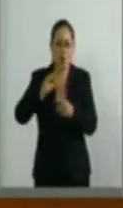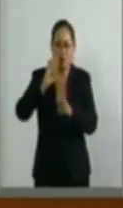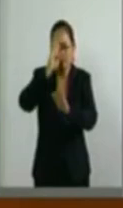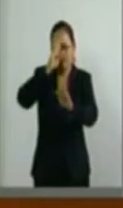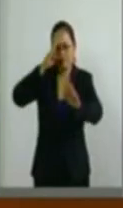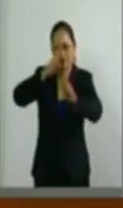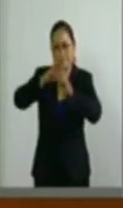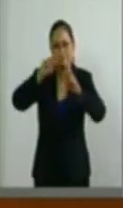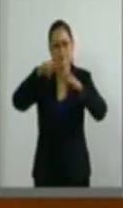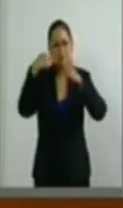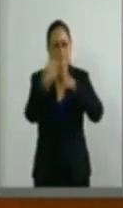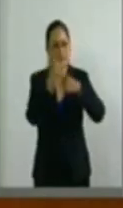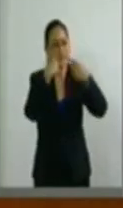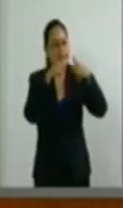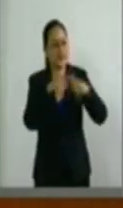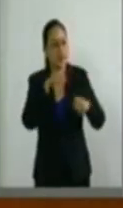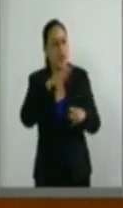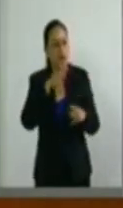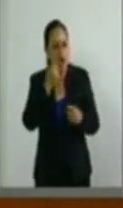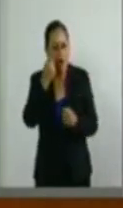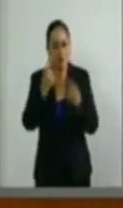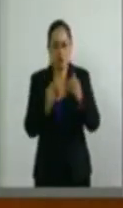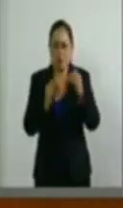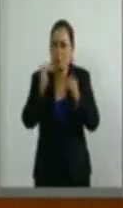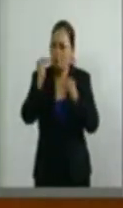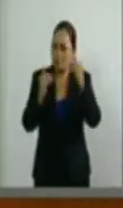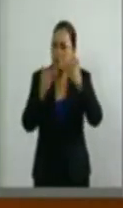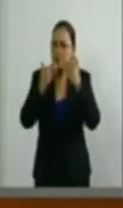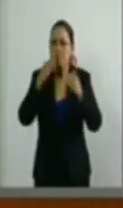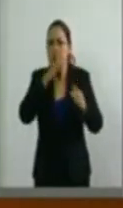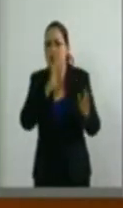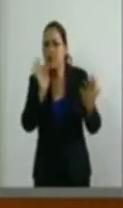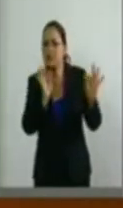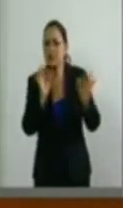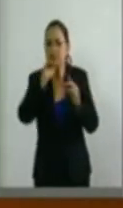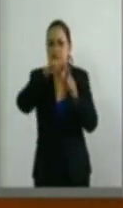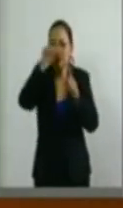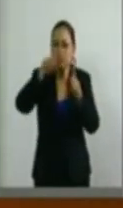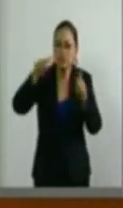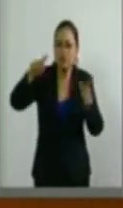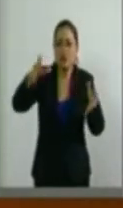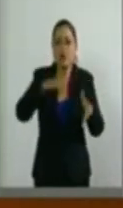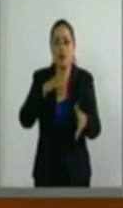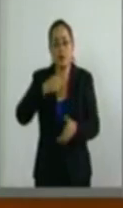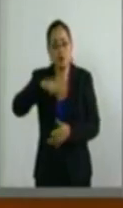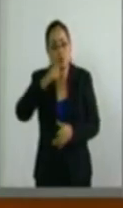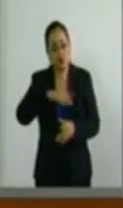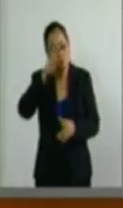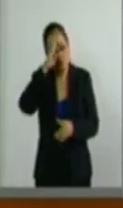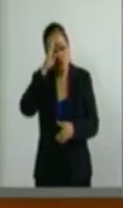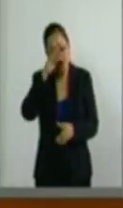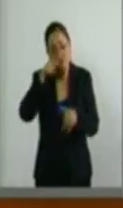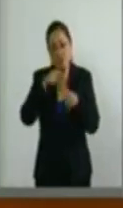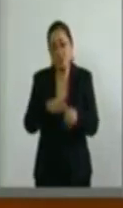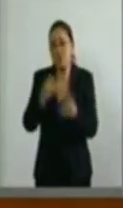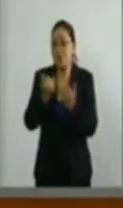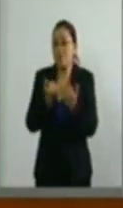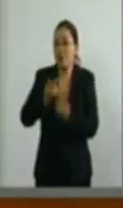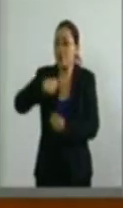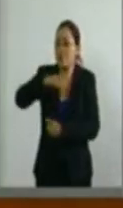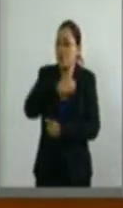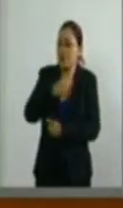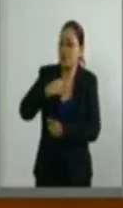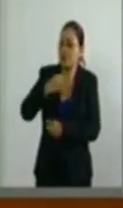tenido altas y bajas, pero lo que no estoy de acuerdo es que sigamos pensando en que no es nuestra obligación hacer de